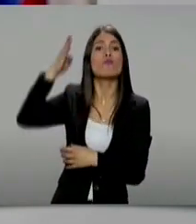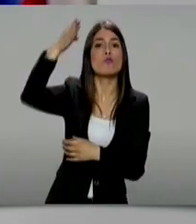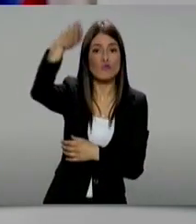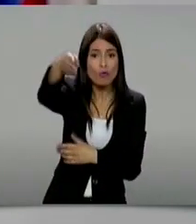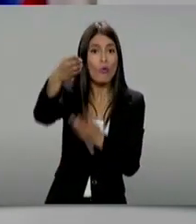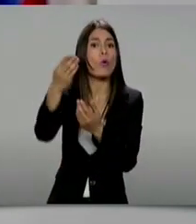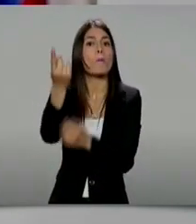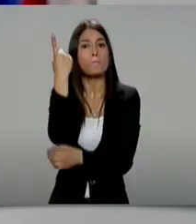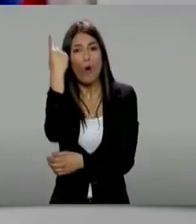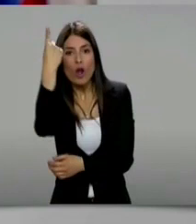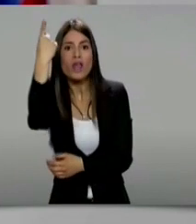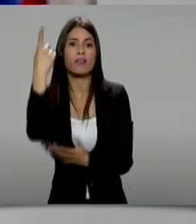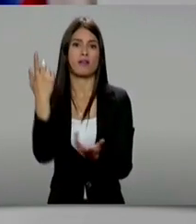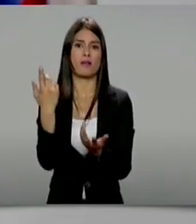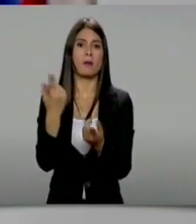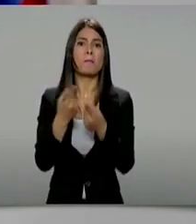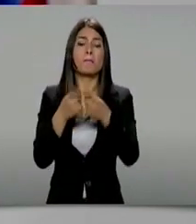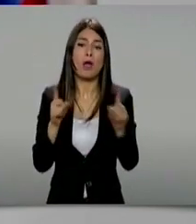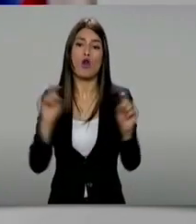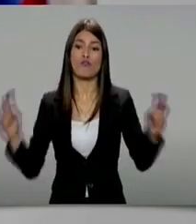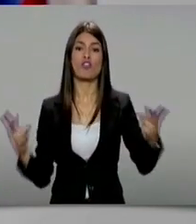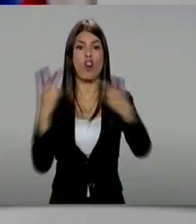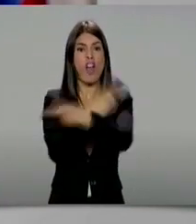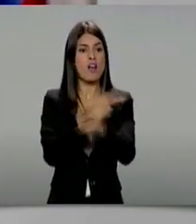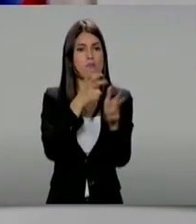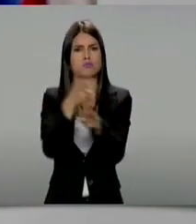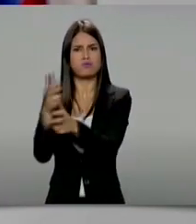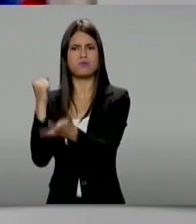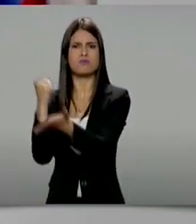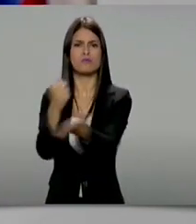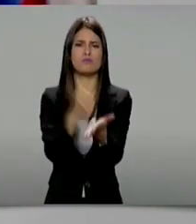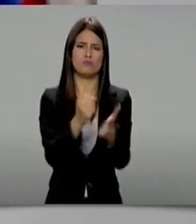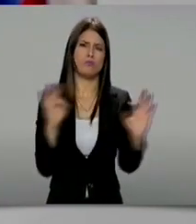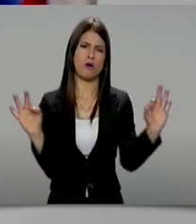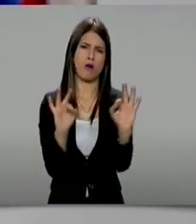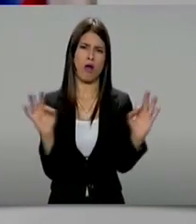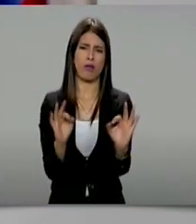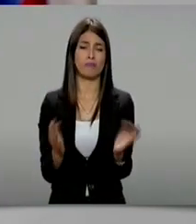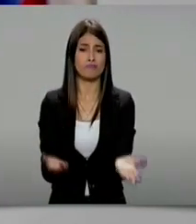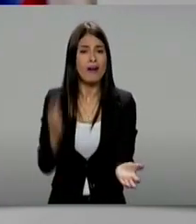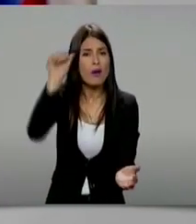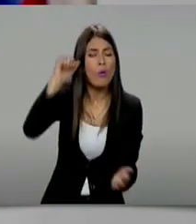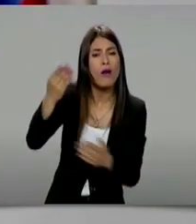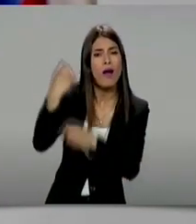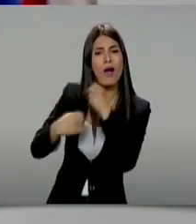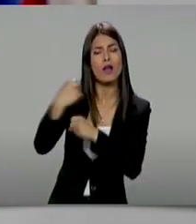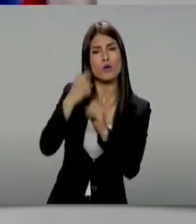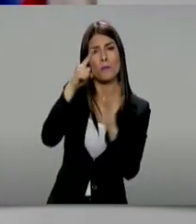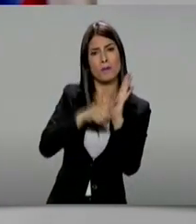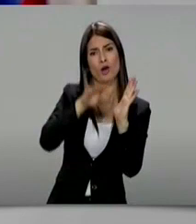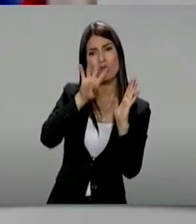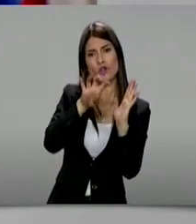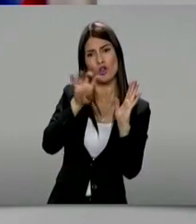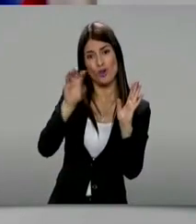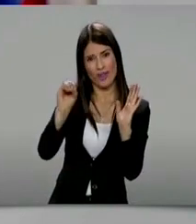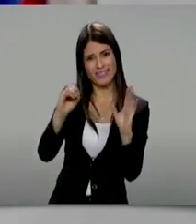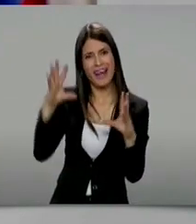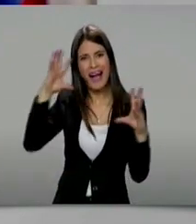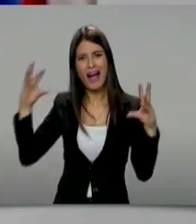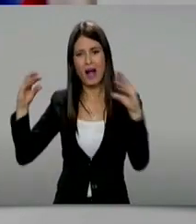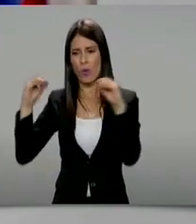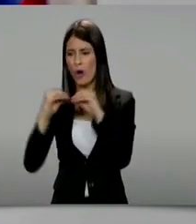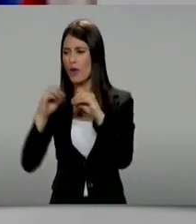Sin armas muchos de ustedes recuerdan que en 1990 en el acuerdo con el